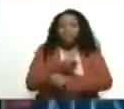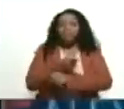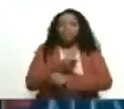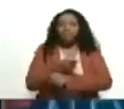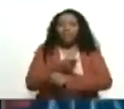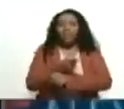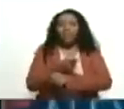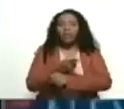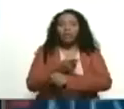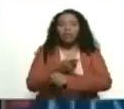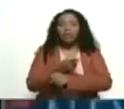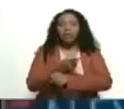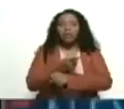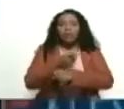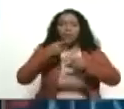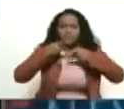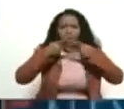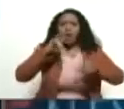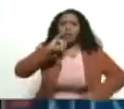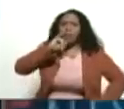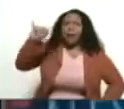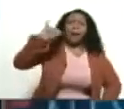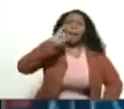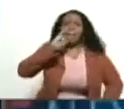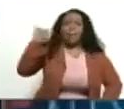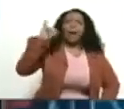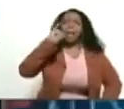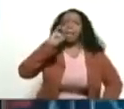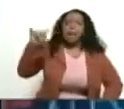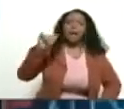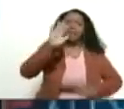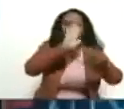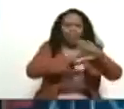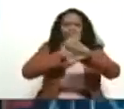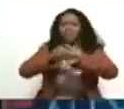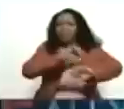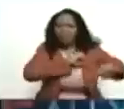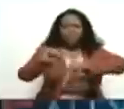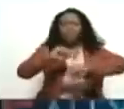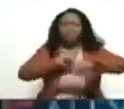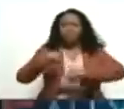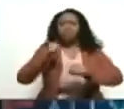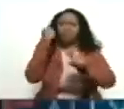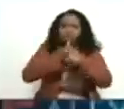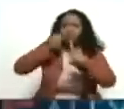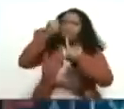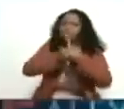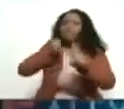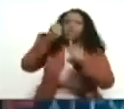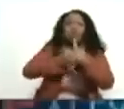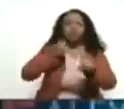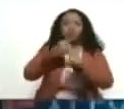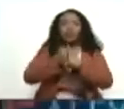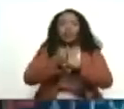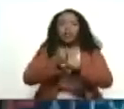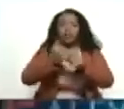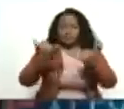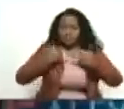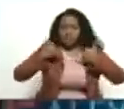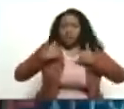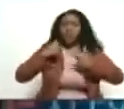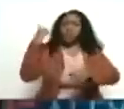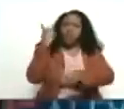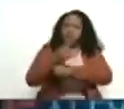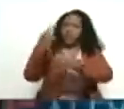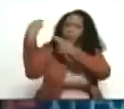mantener viva la denuncia, mantener viva la memoria y sobre todo, es nuestra obligación